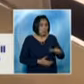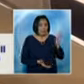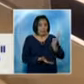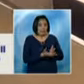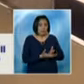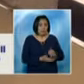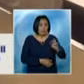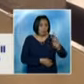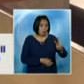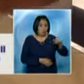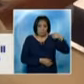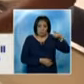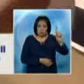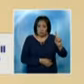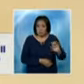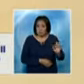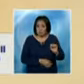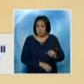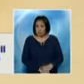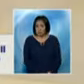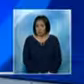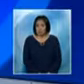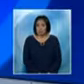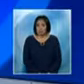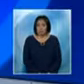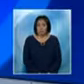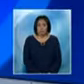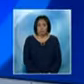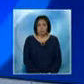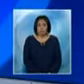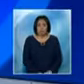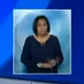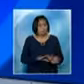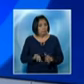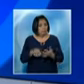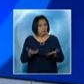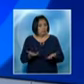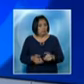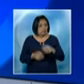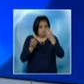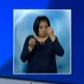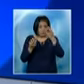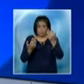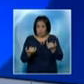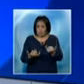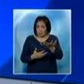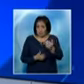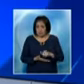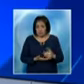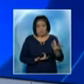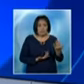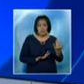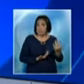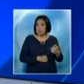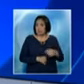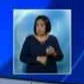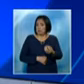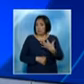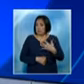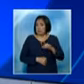casi 2 millones de soles. Bien, vamos a seguir con la información entonces, esperando el pronunciamiento